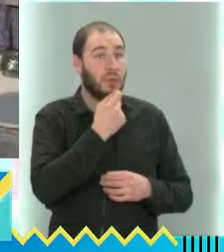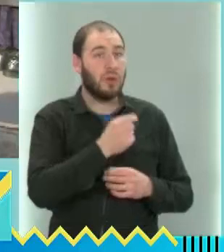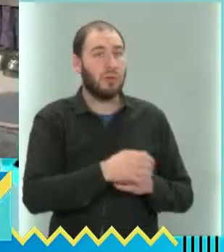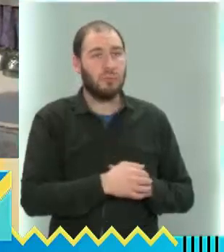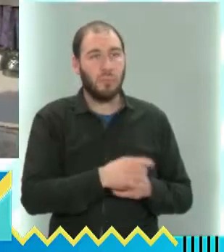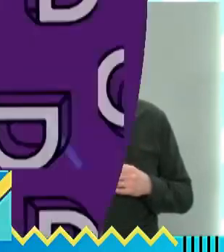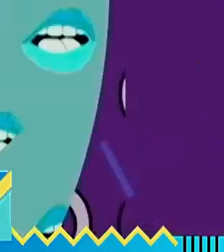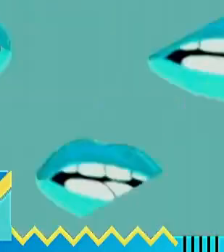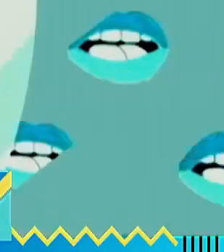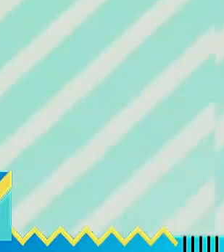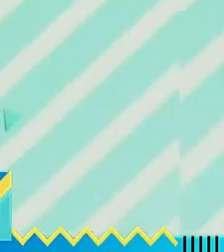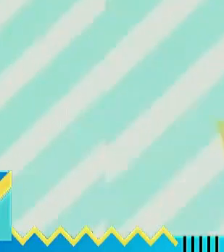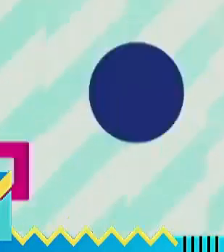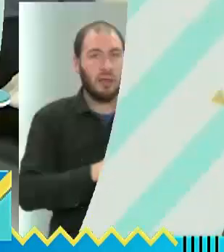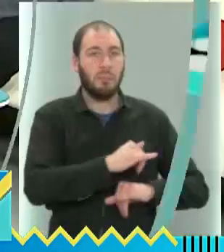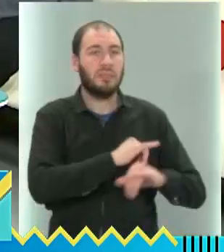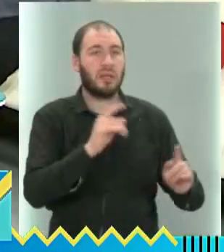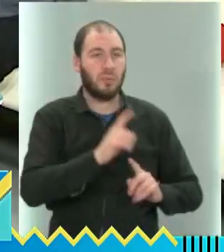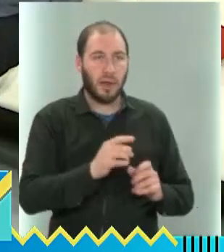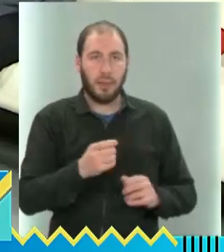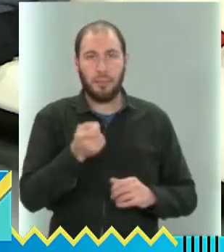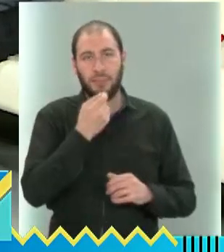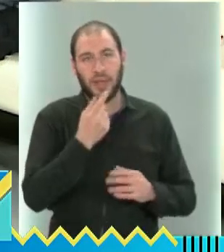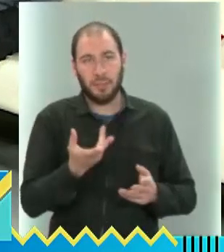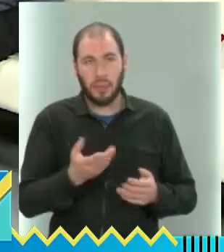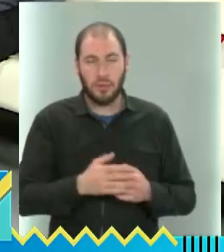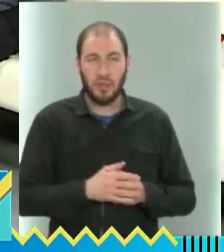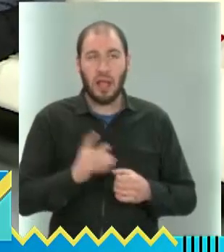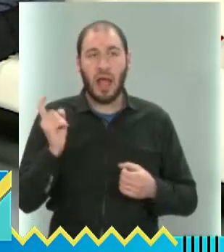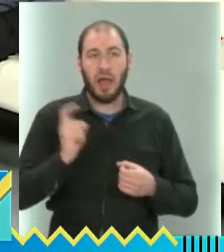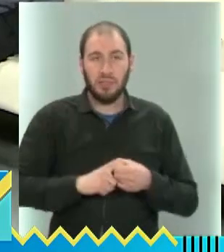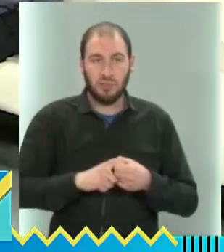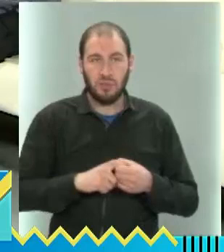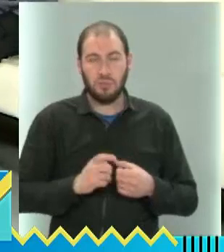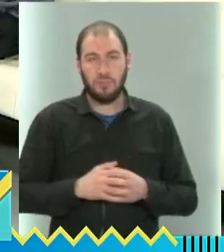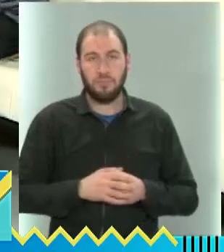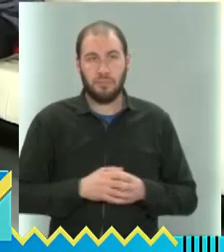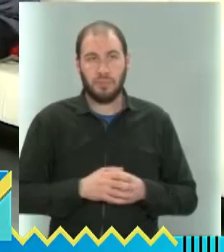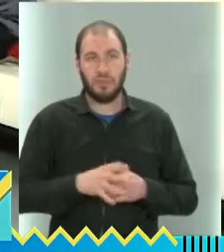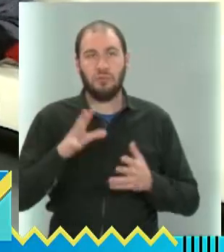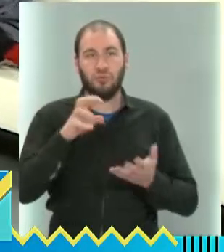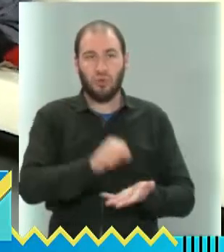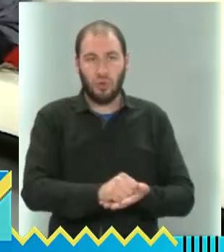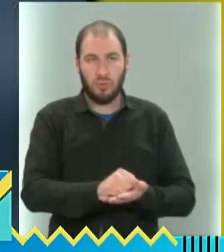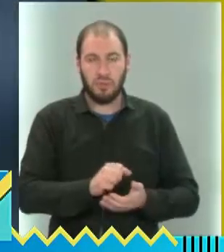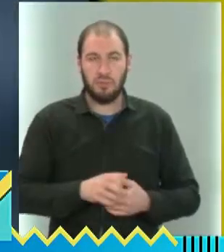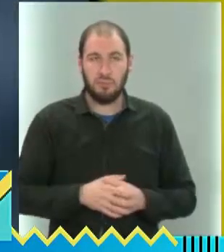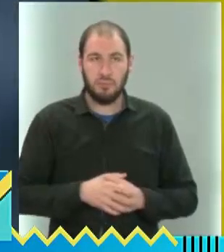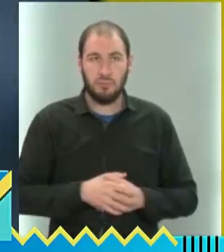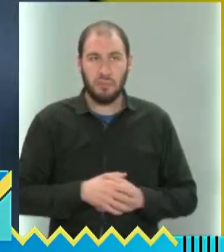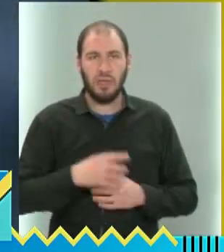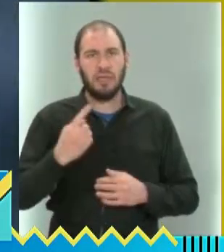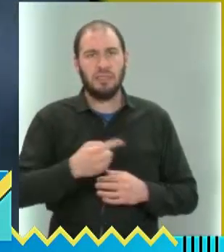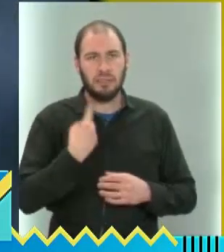¿qué tipo de mensajes llegan? Y los mensajes que llegan son, por ejemplo, de adhesión, por supuesto, de las tomas,